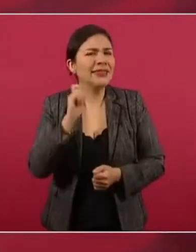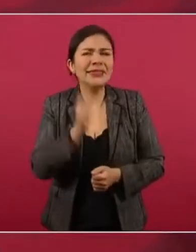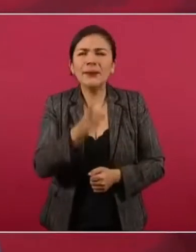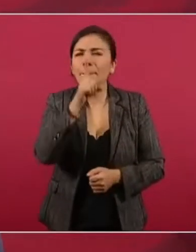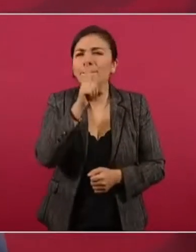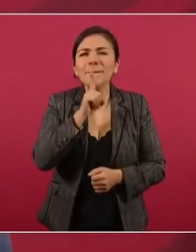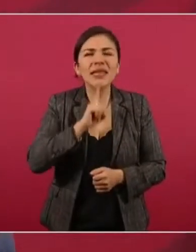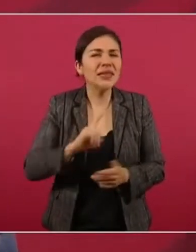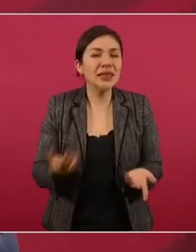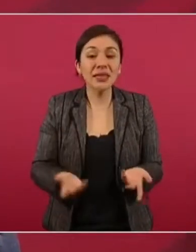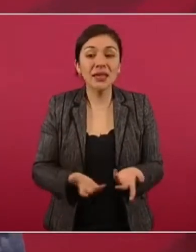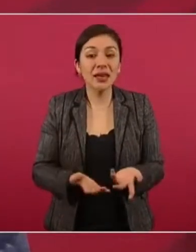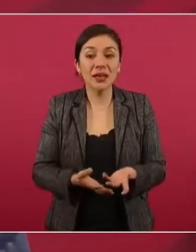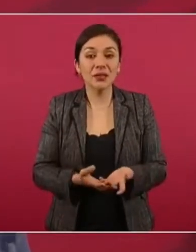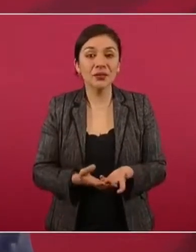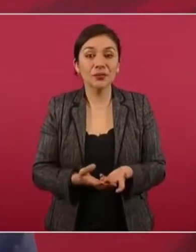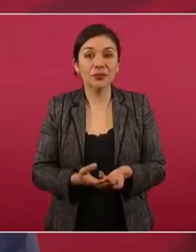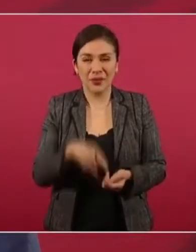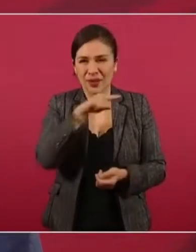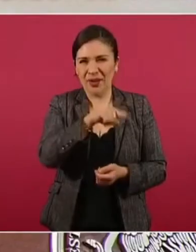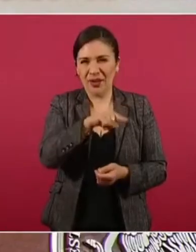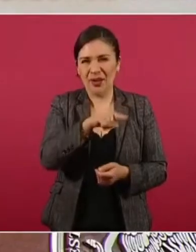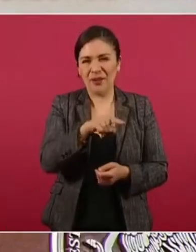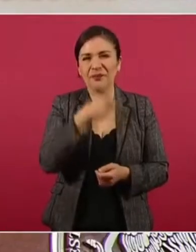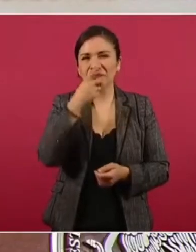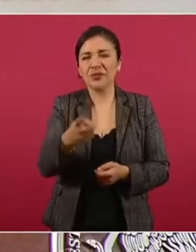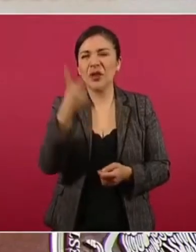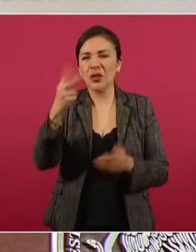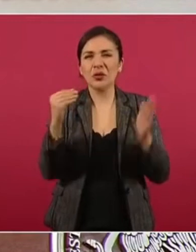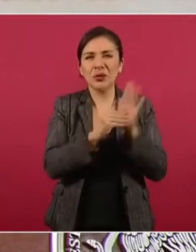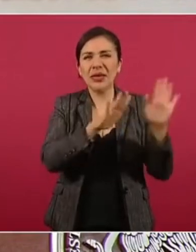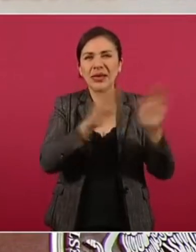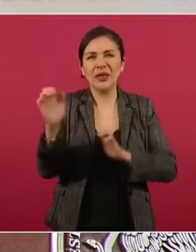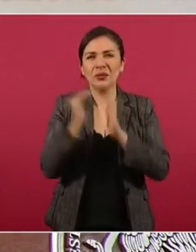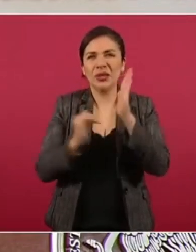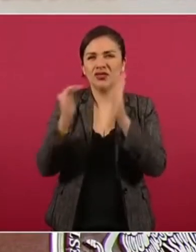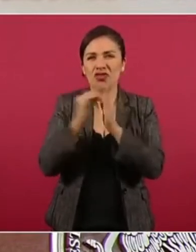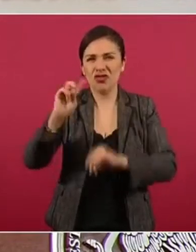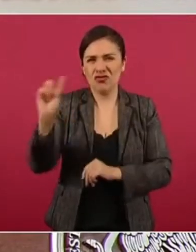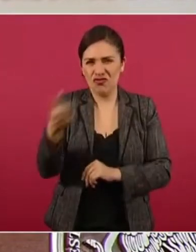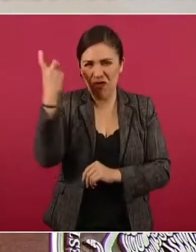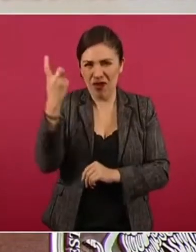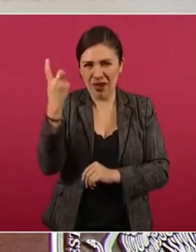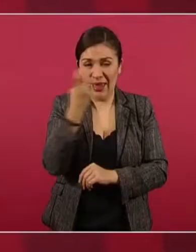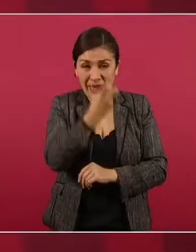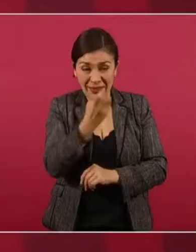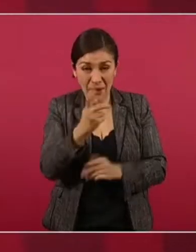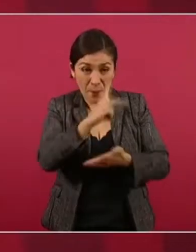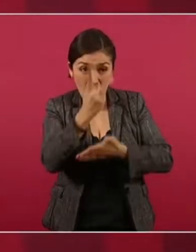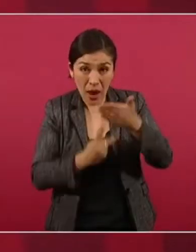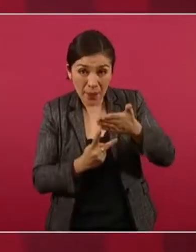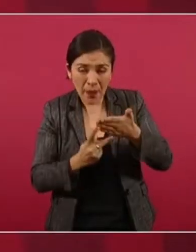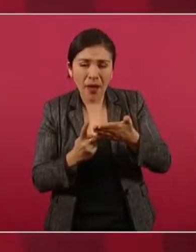calumnia. Ese programa de los 1.500 millones de dólares lo estamos